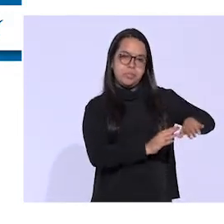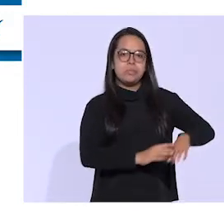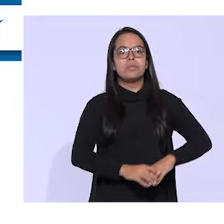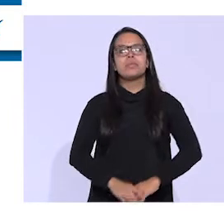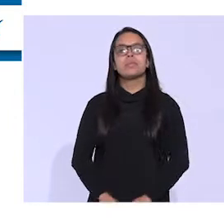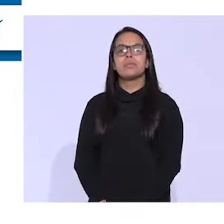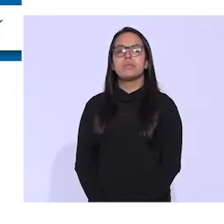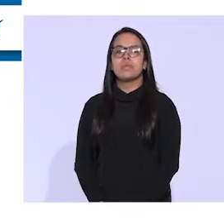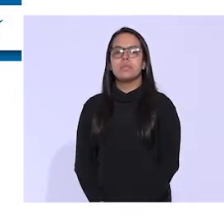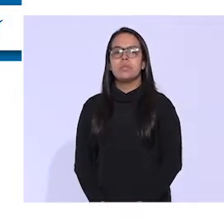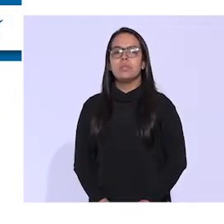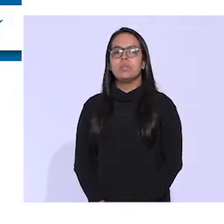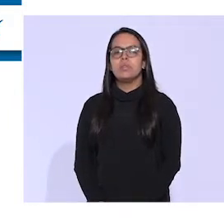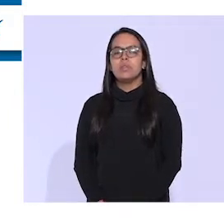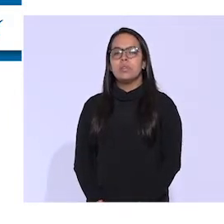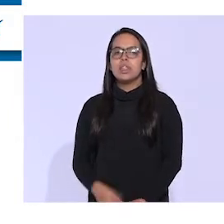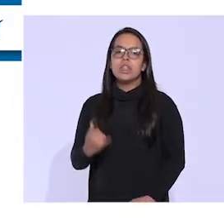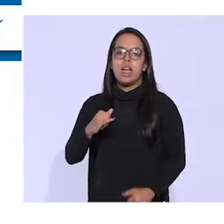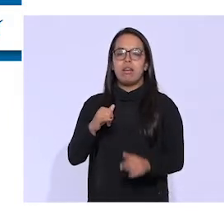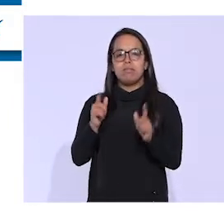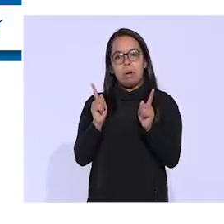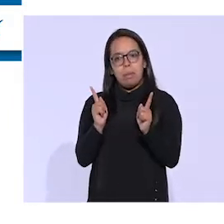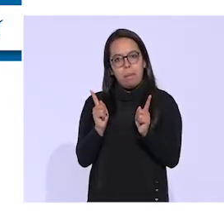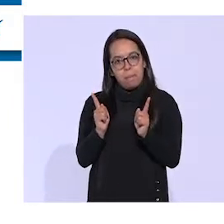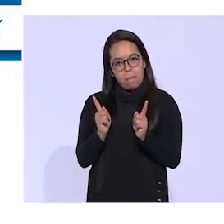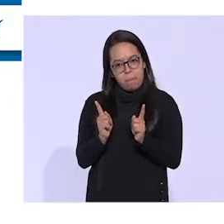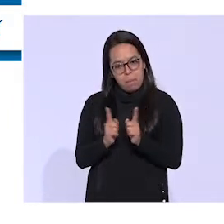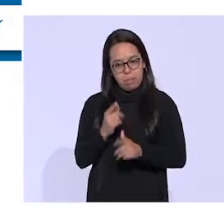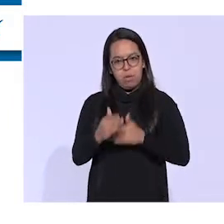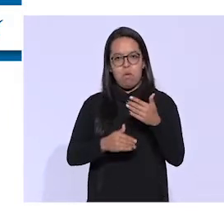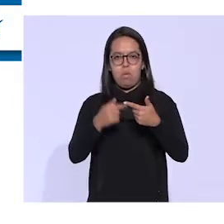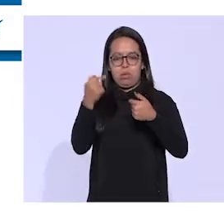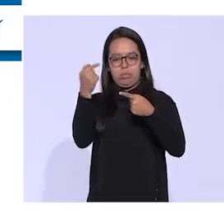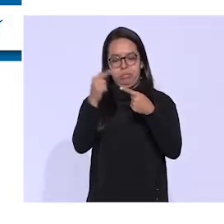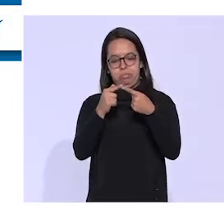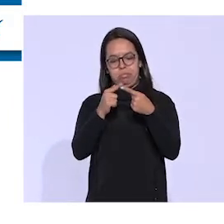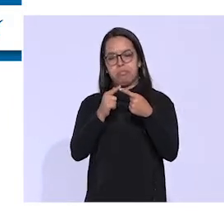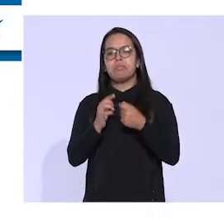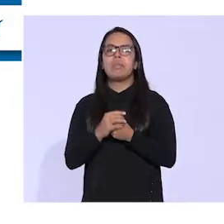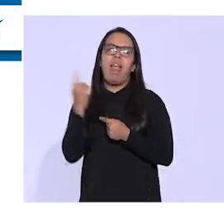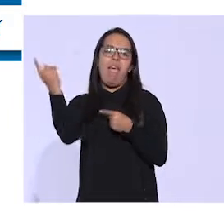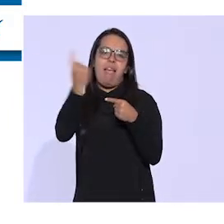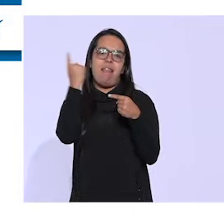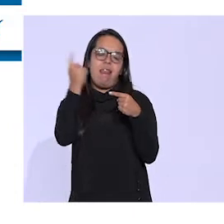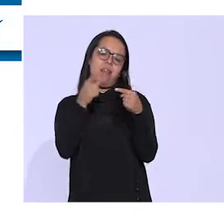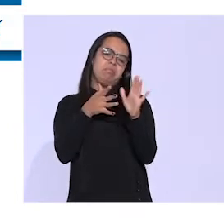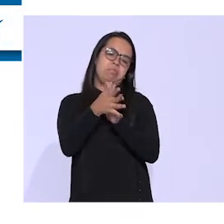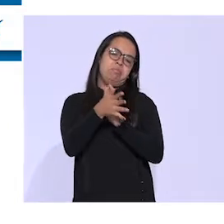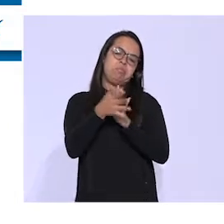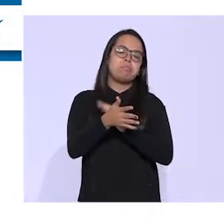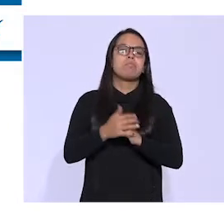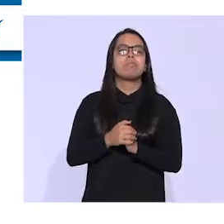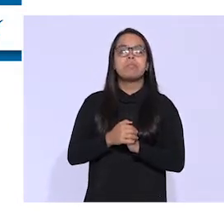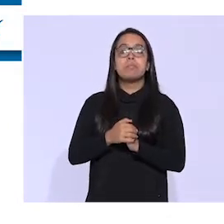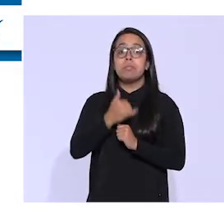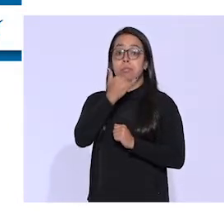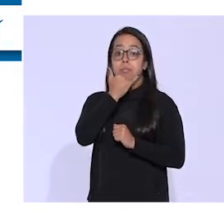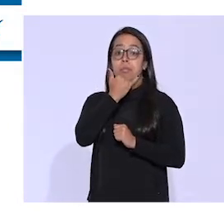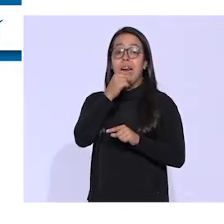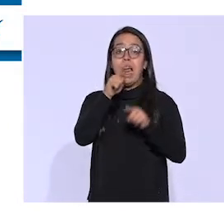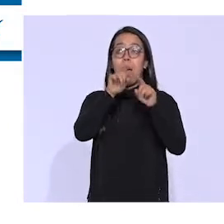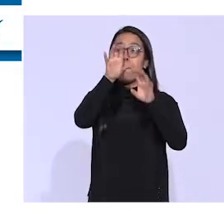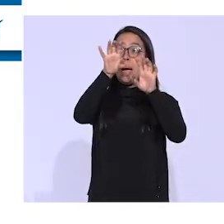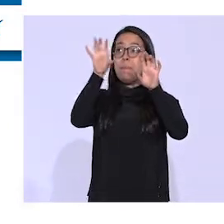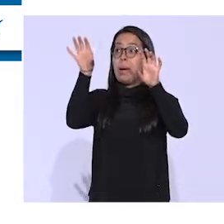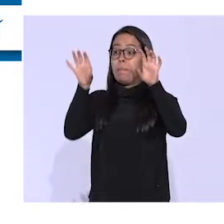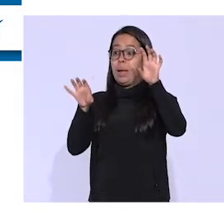Vamos a ir rematando la faena con las conclusiones. Primero, unas conclusiones generales, que son: aquellos países con mayor